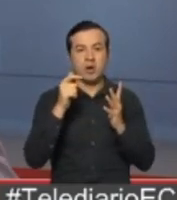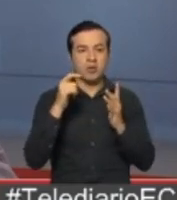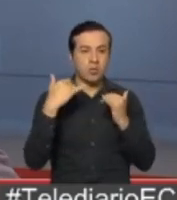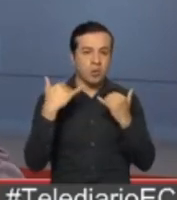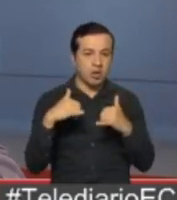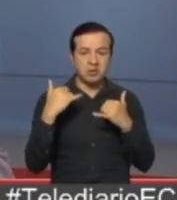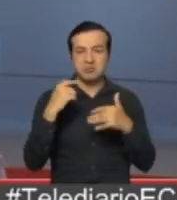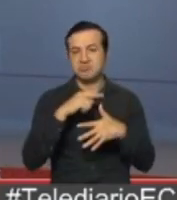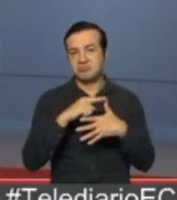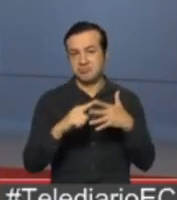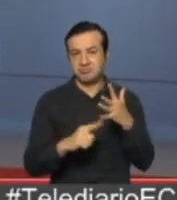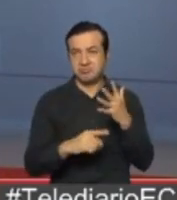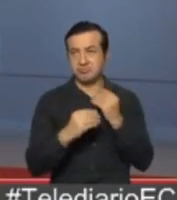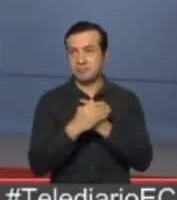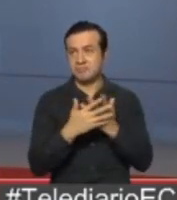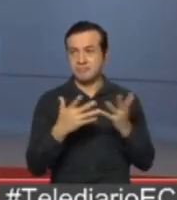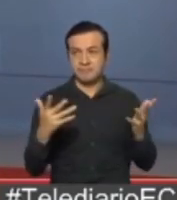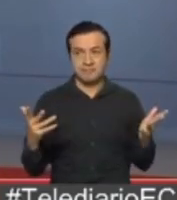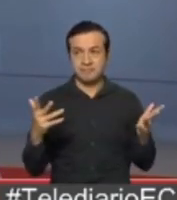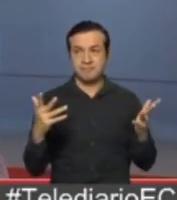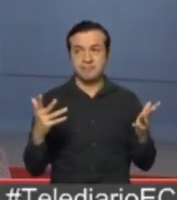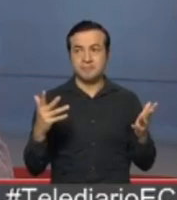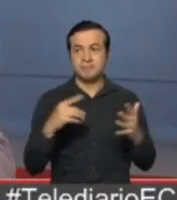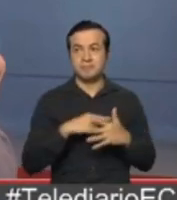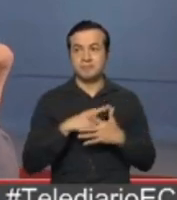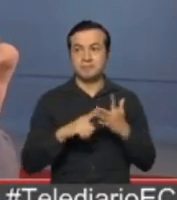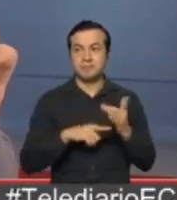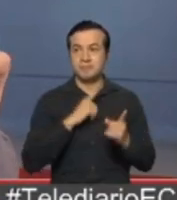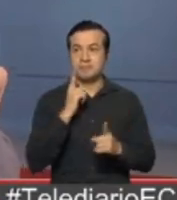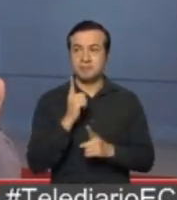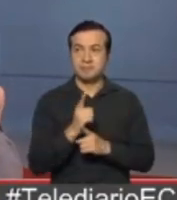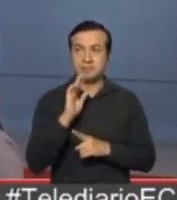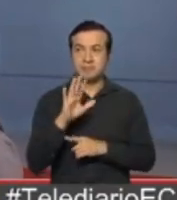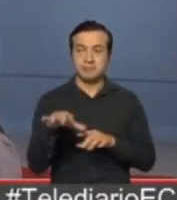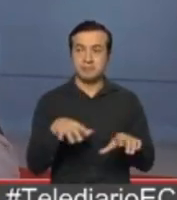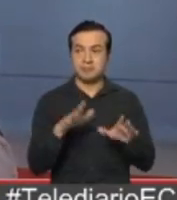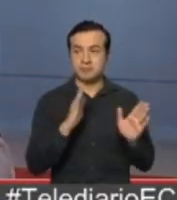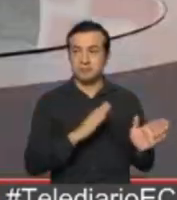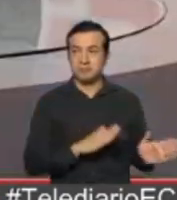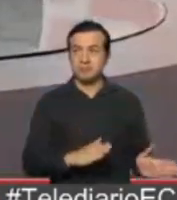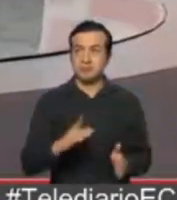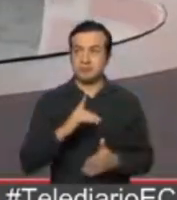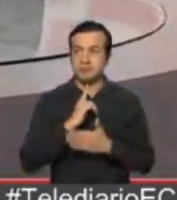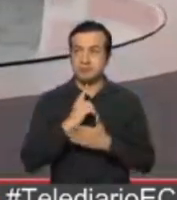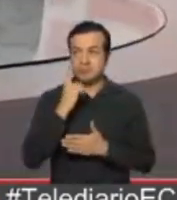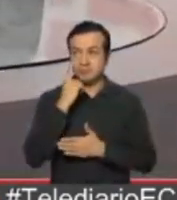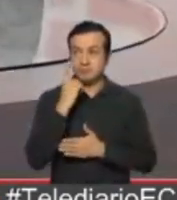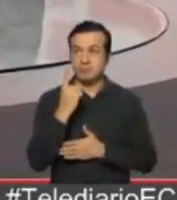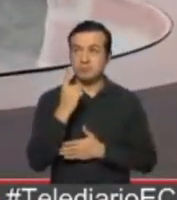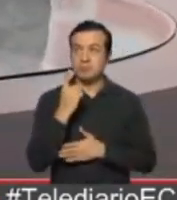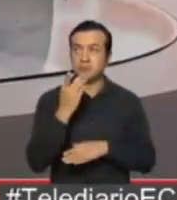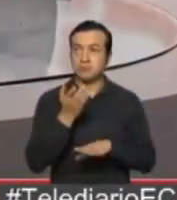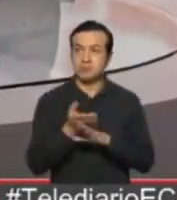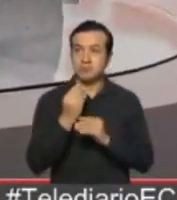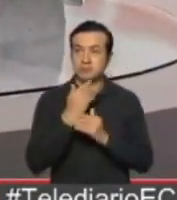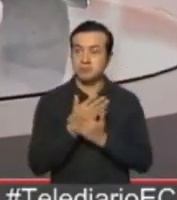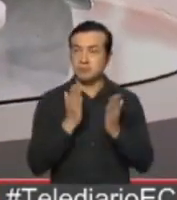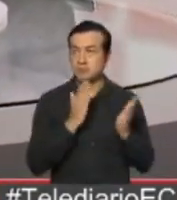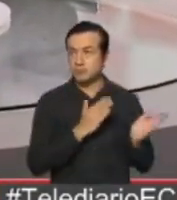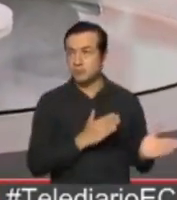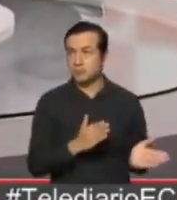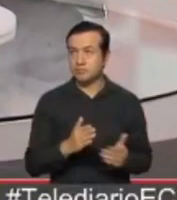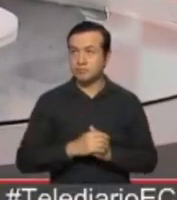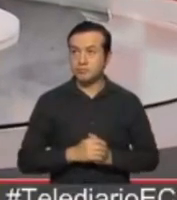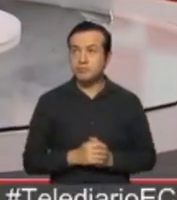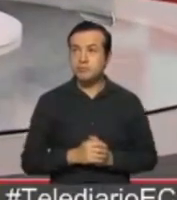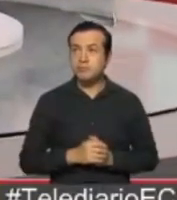dice la invitación en una amplísima digamos calendario de actividades a ver si es que nos podemos podemos entrar justamente aquello